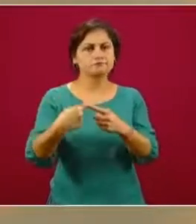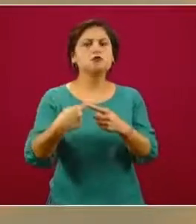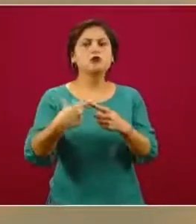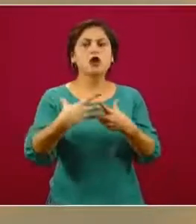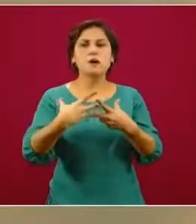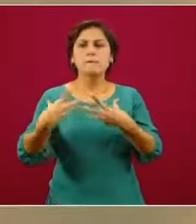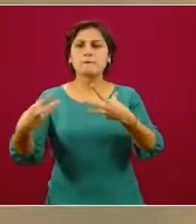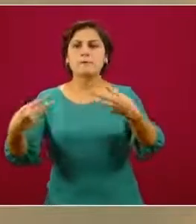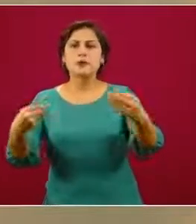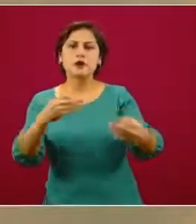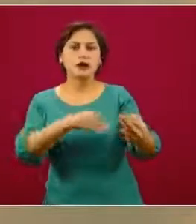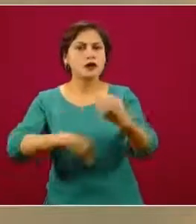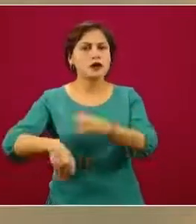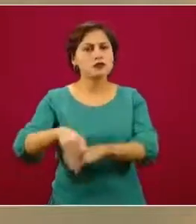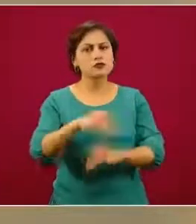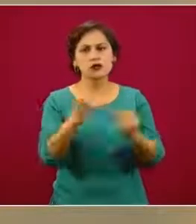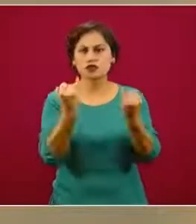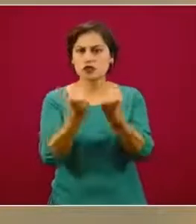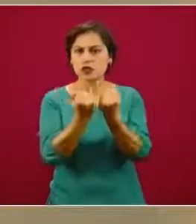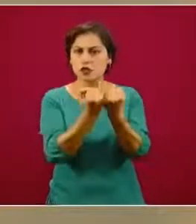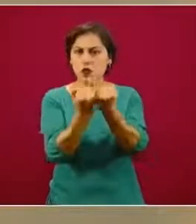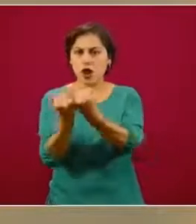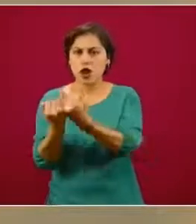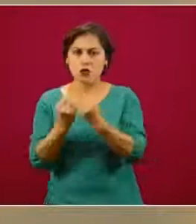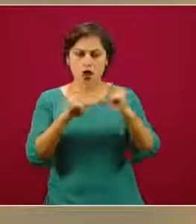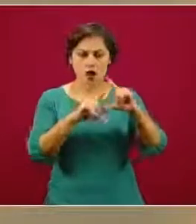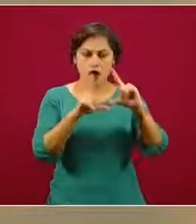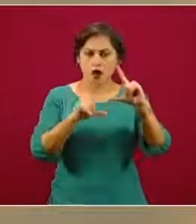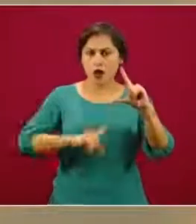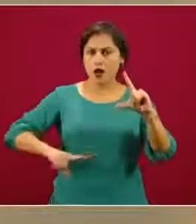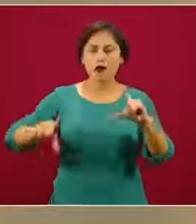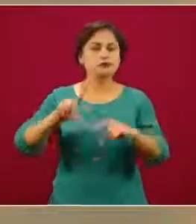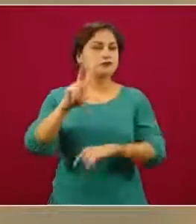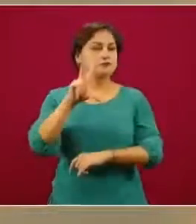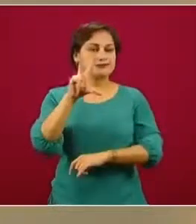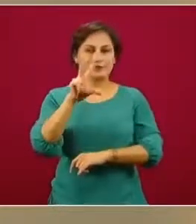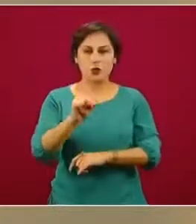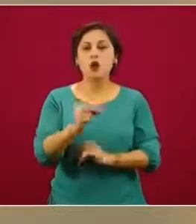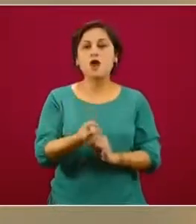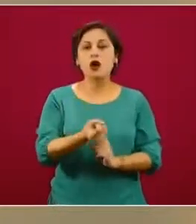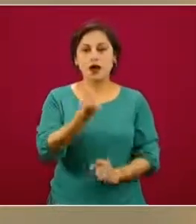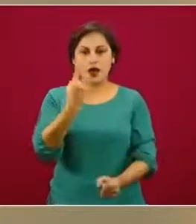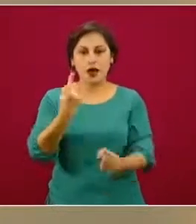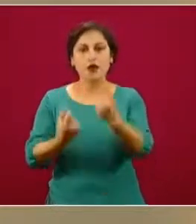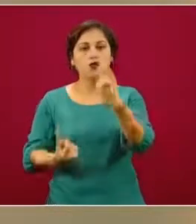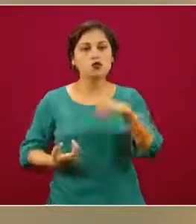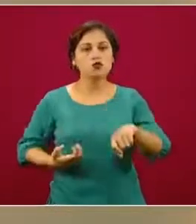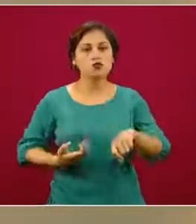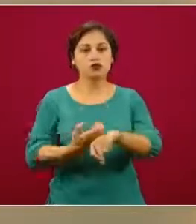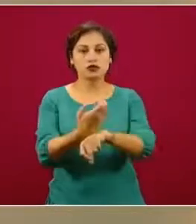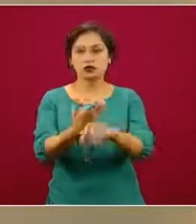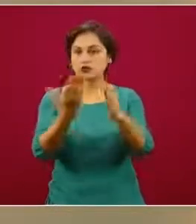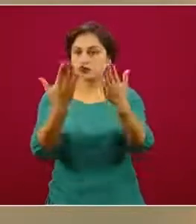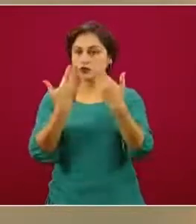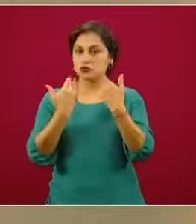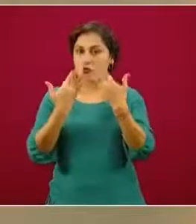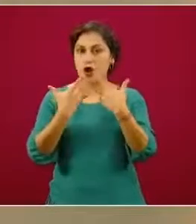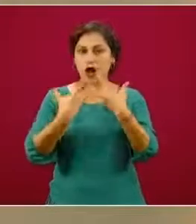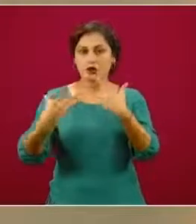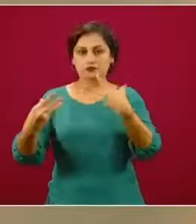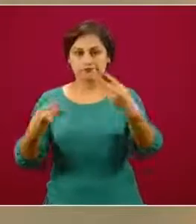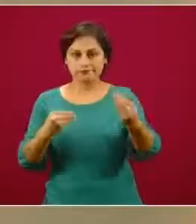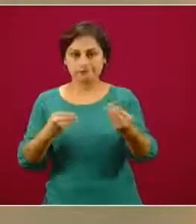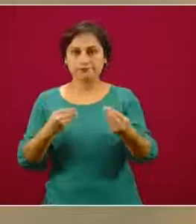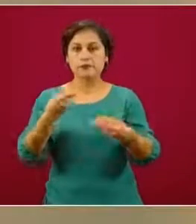Tenemos una gran cantidad del territorio nacional que no tiene la actividad epidémica de COVID-19, pero en cambio